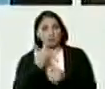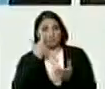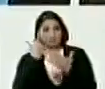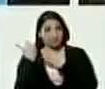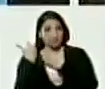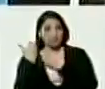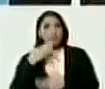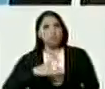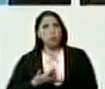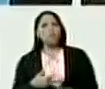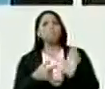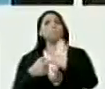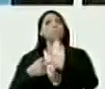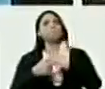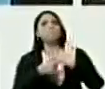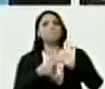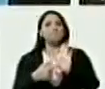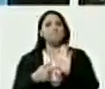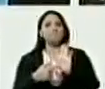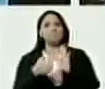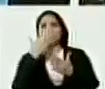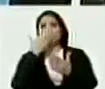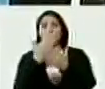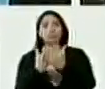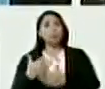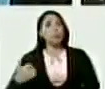Esto lo podemos demostrar ante cualquier